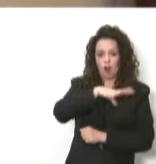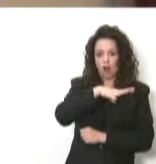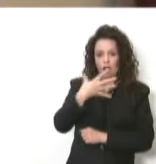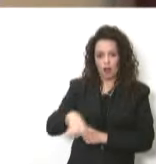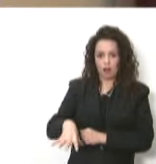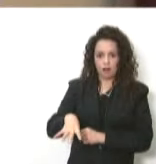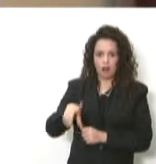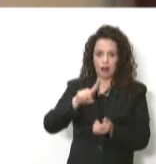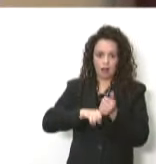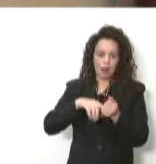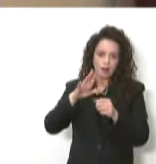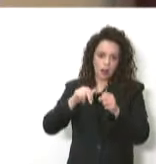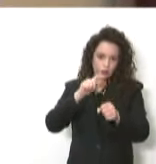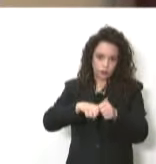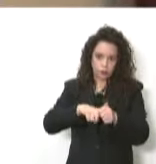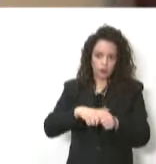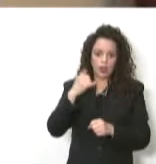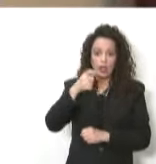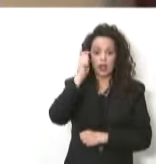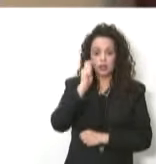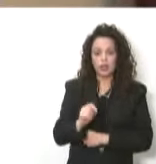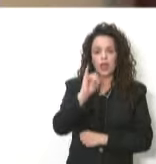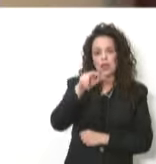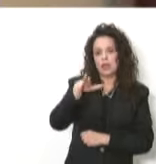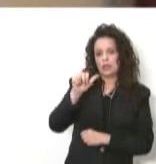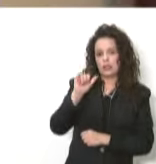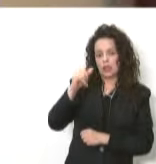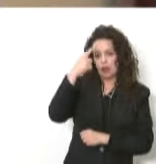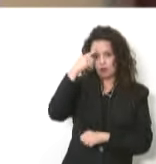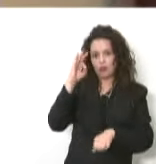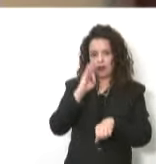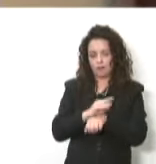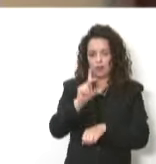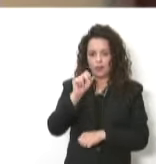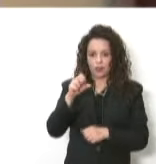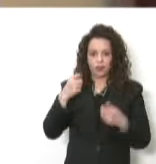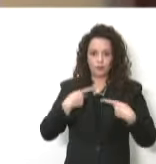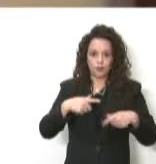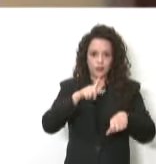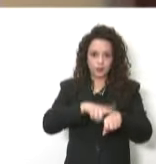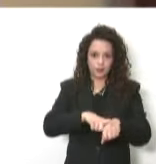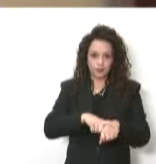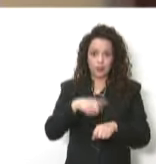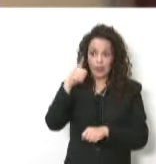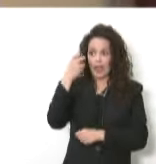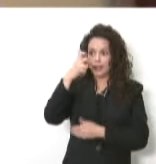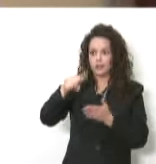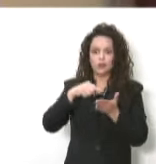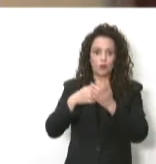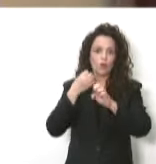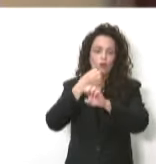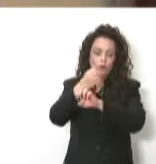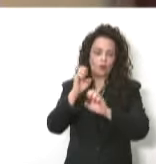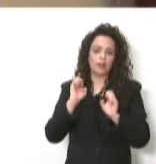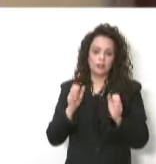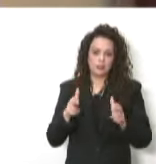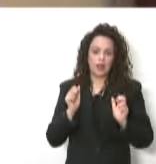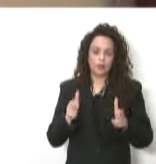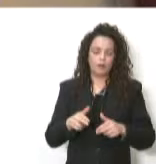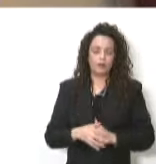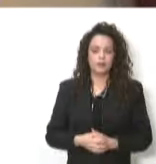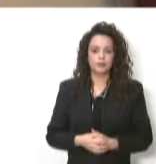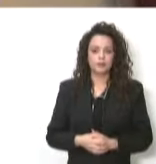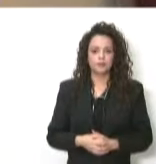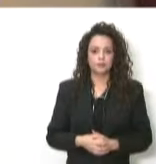Instituto de Transparencia, Acceso a la Información y Protección de Datos Personales del Estado de Chiapas. En dicha